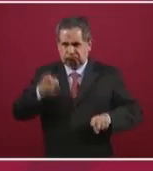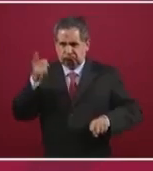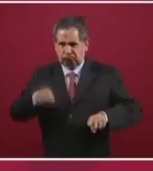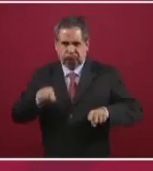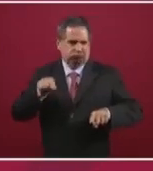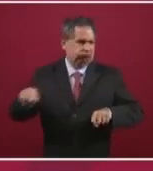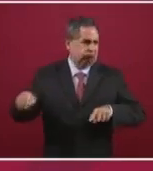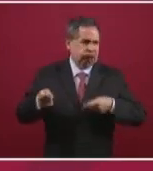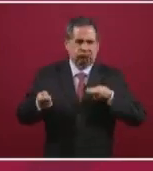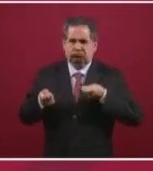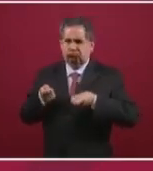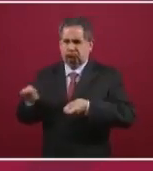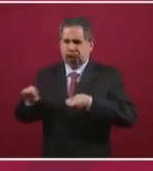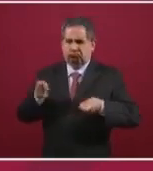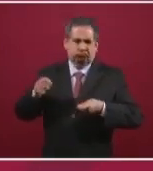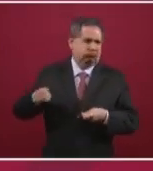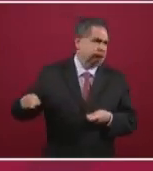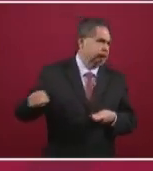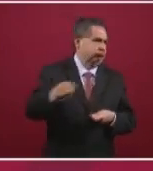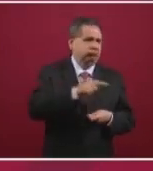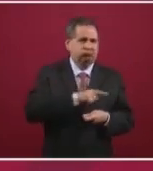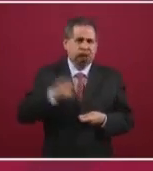Era el presidente.